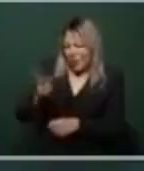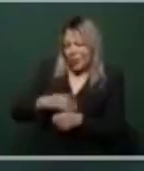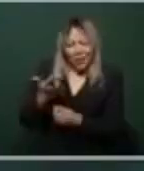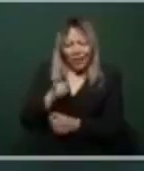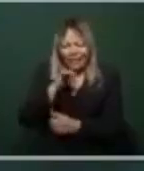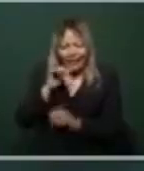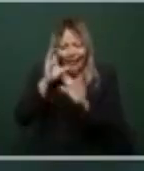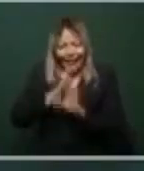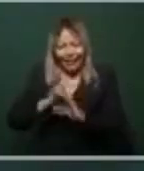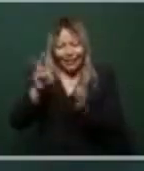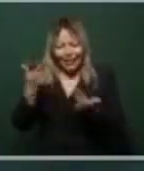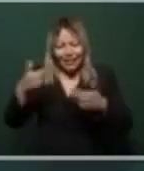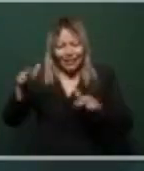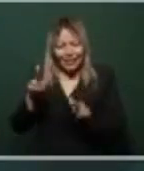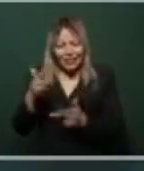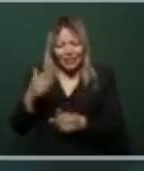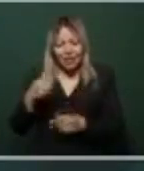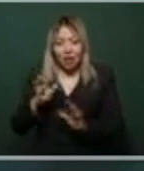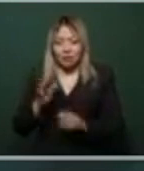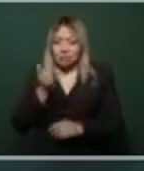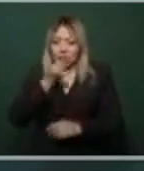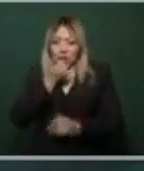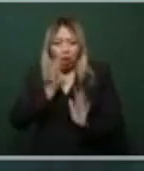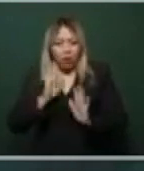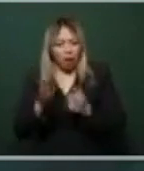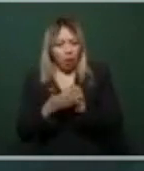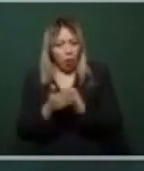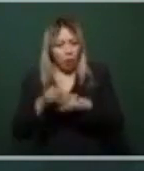nacional. Bueno, pues ya lo voy a cantar. O sea, sí.